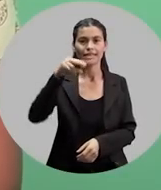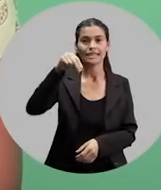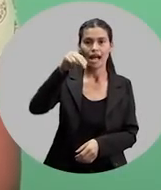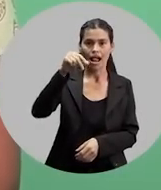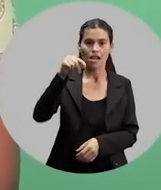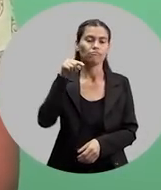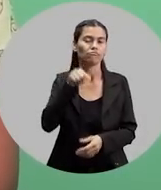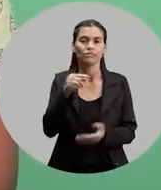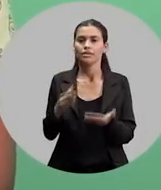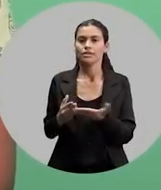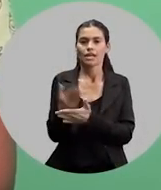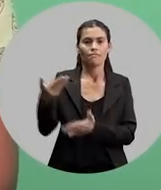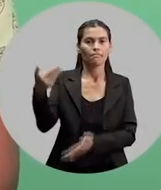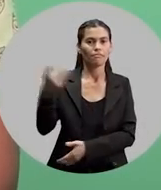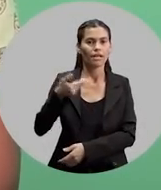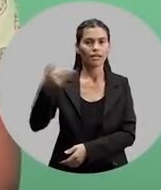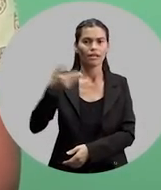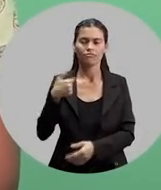salados.